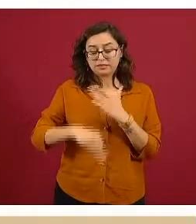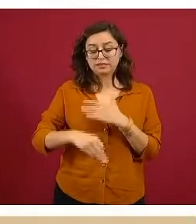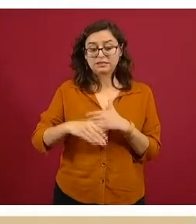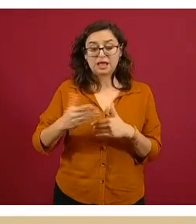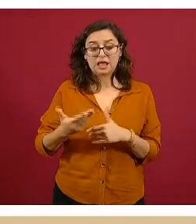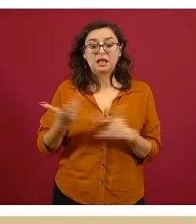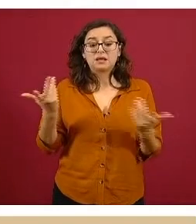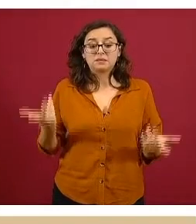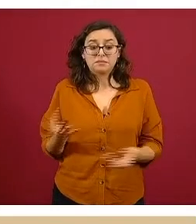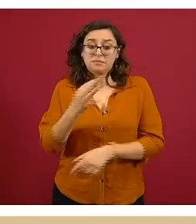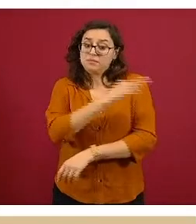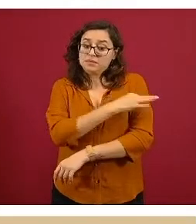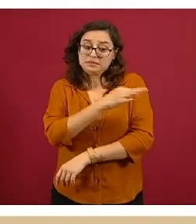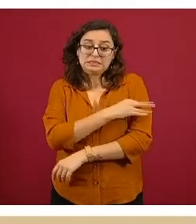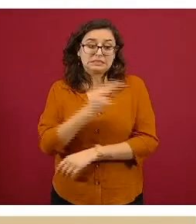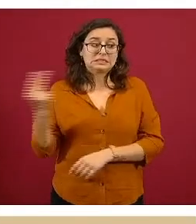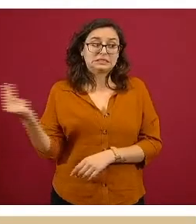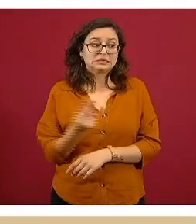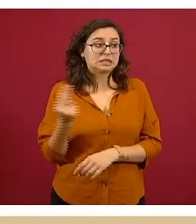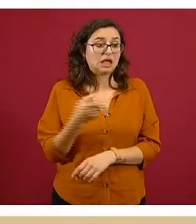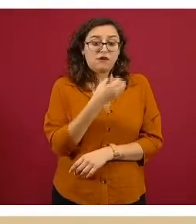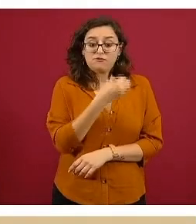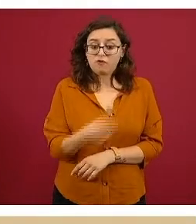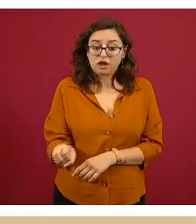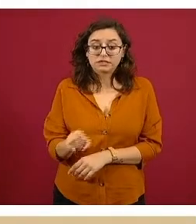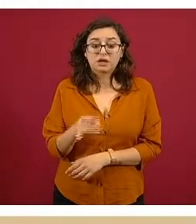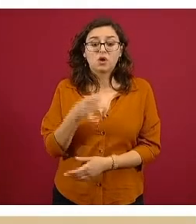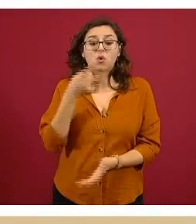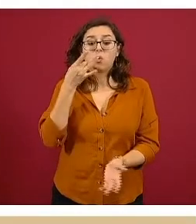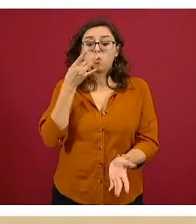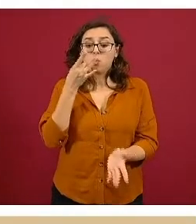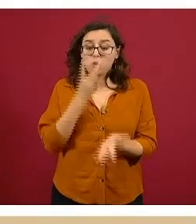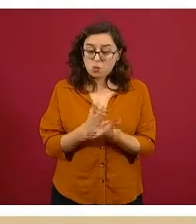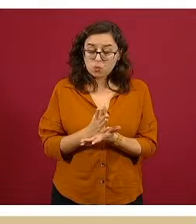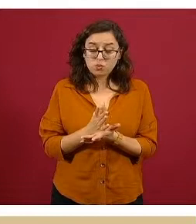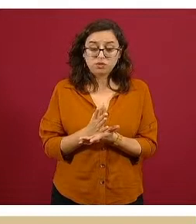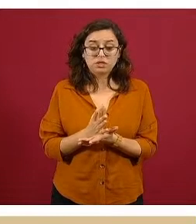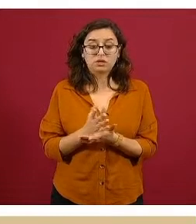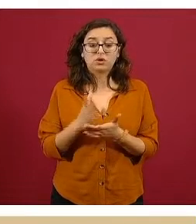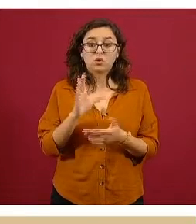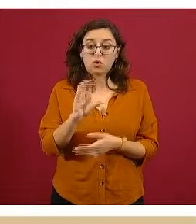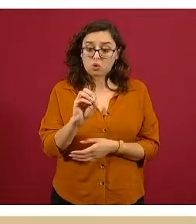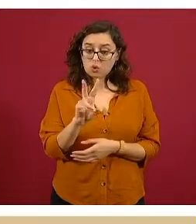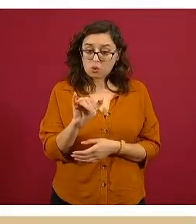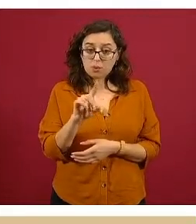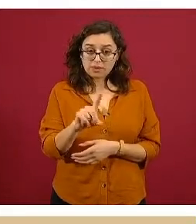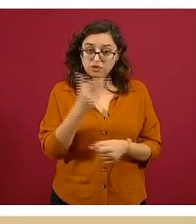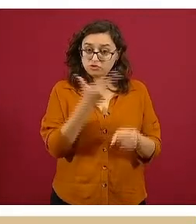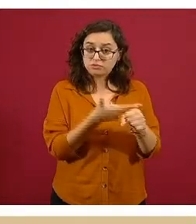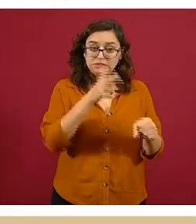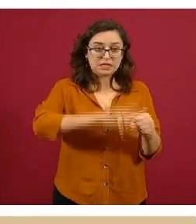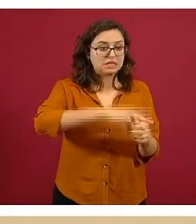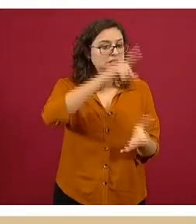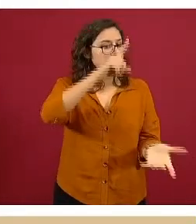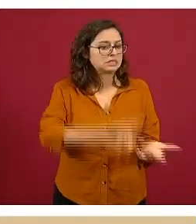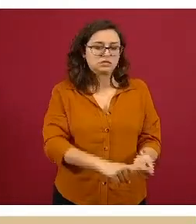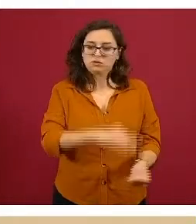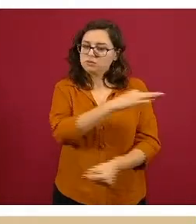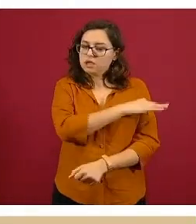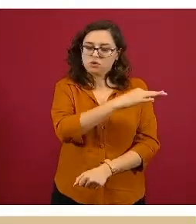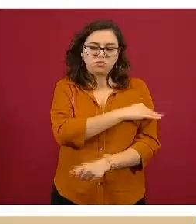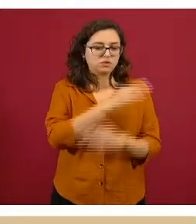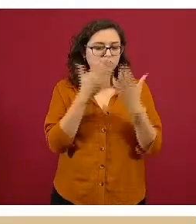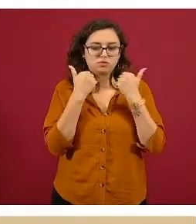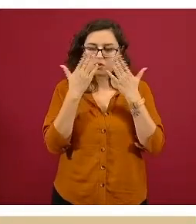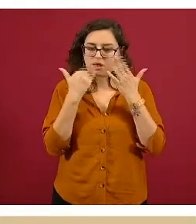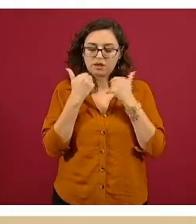esenciales. La vacunación es una acción esencial, solamente en las unidades que son solo COVID, ahí sí los servicios de vacunación no se están